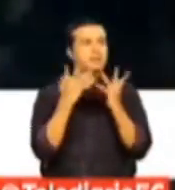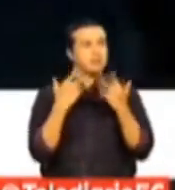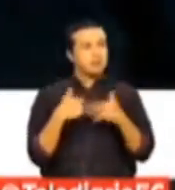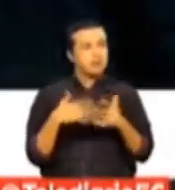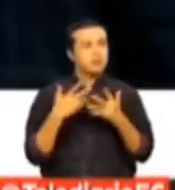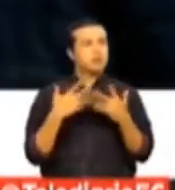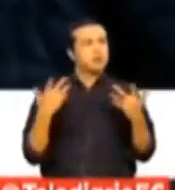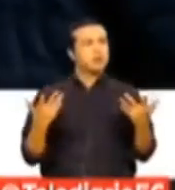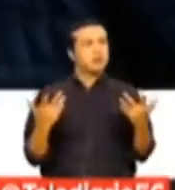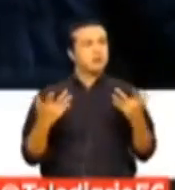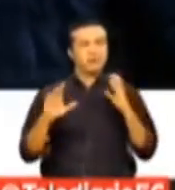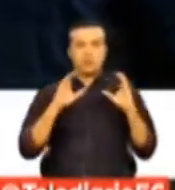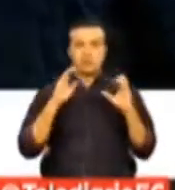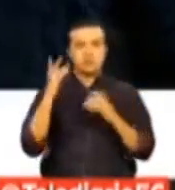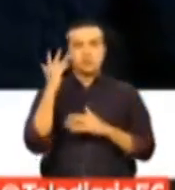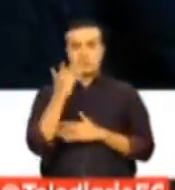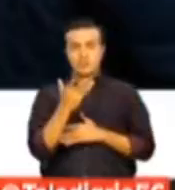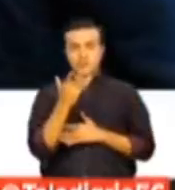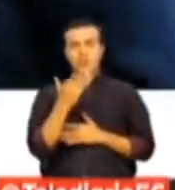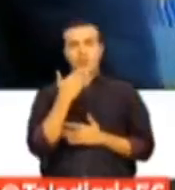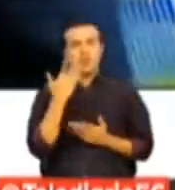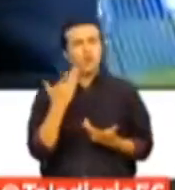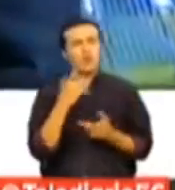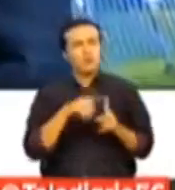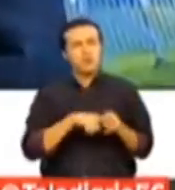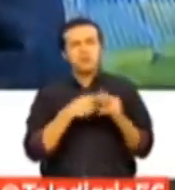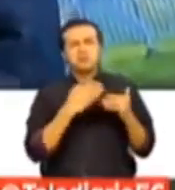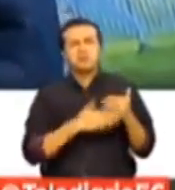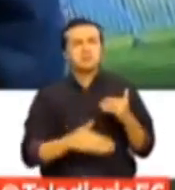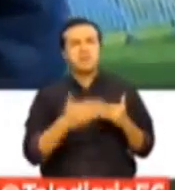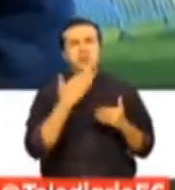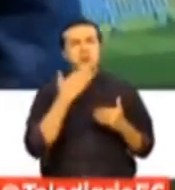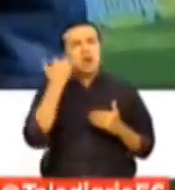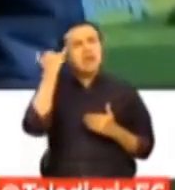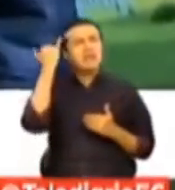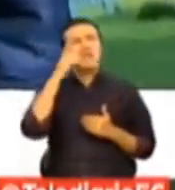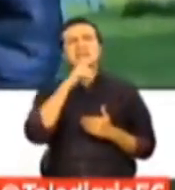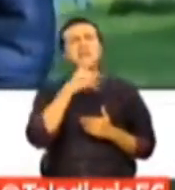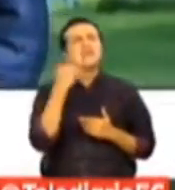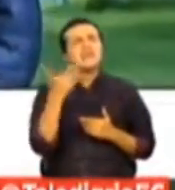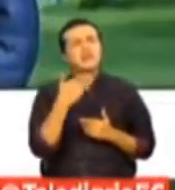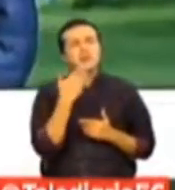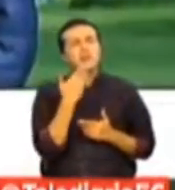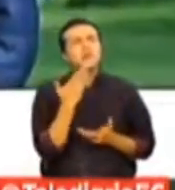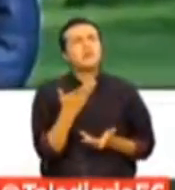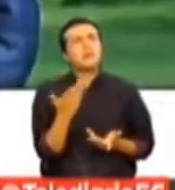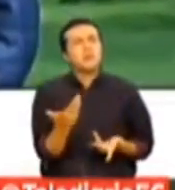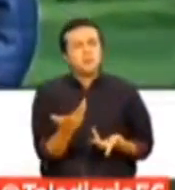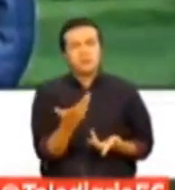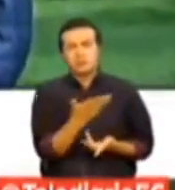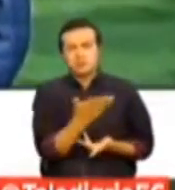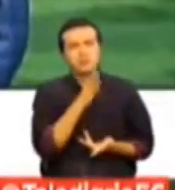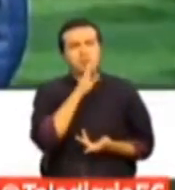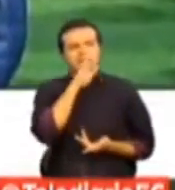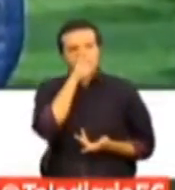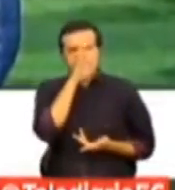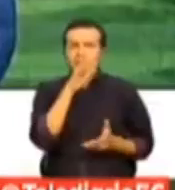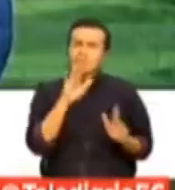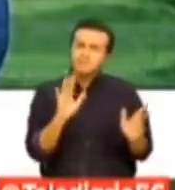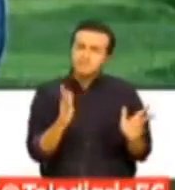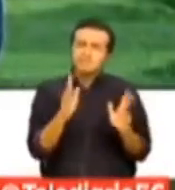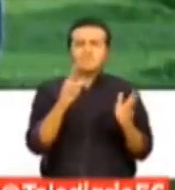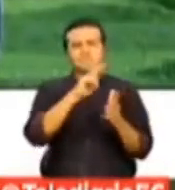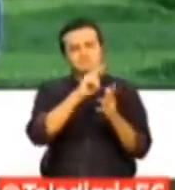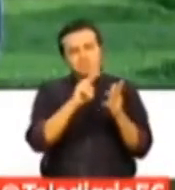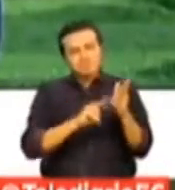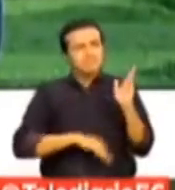para conversar con él respecto de cómo nació esta idea y el por qué pues ustedes cada vez van fomentando